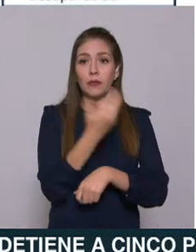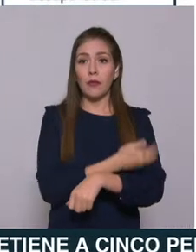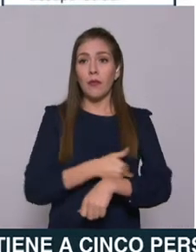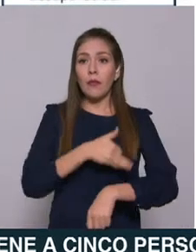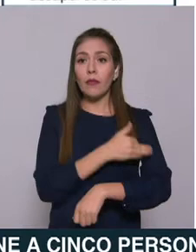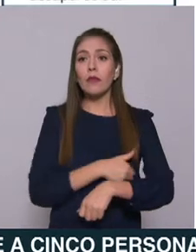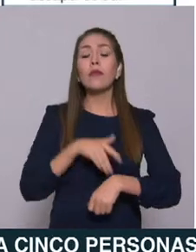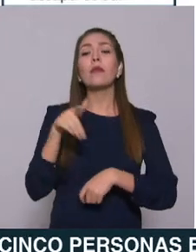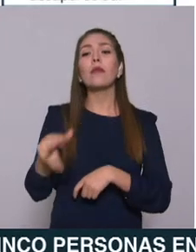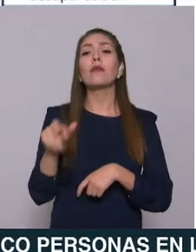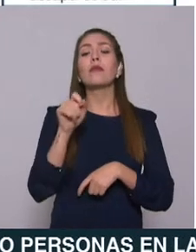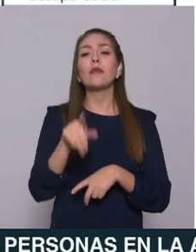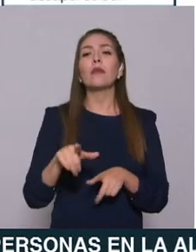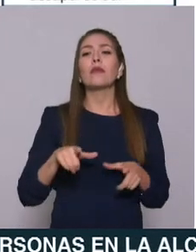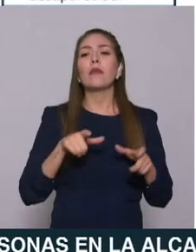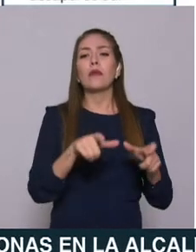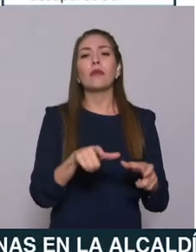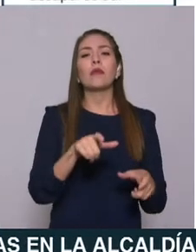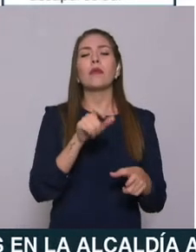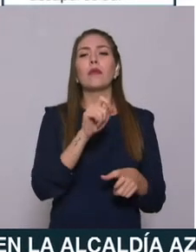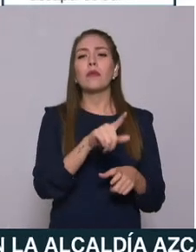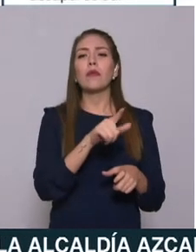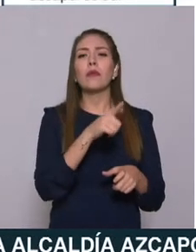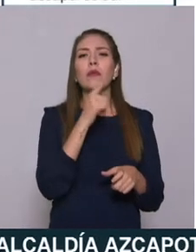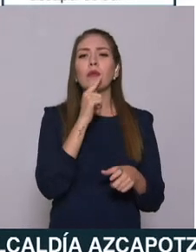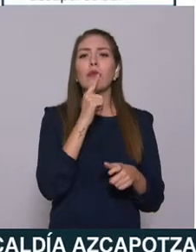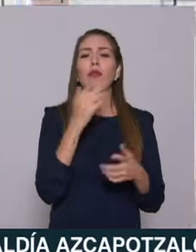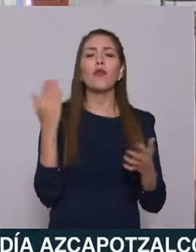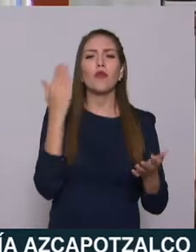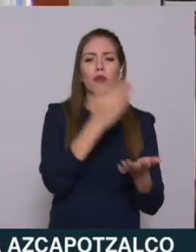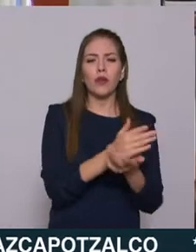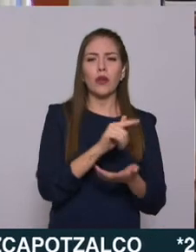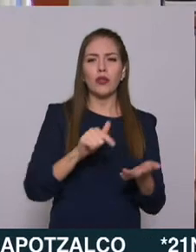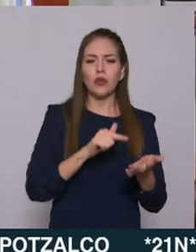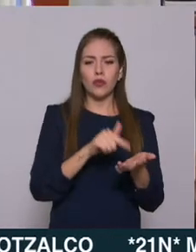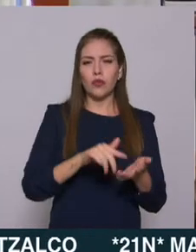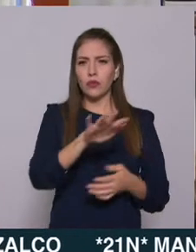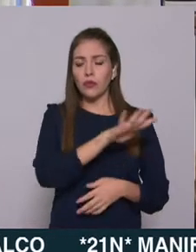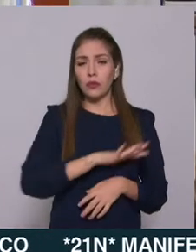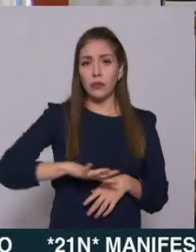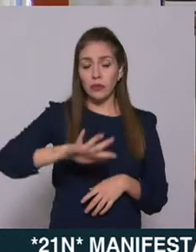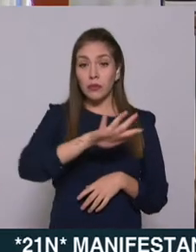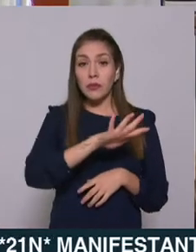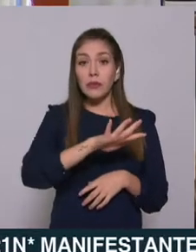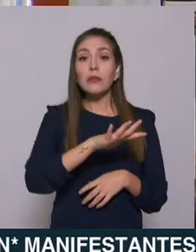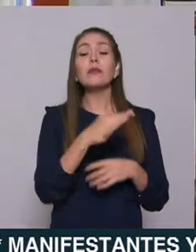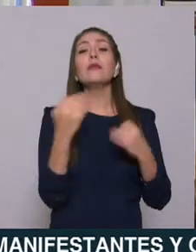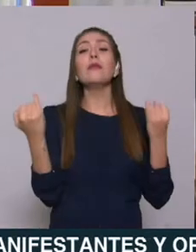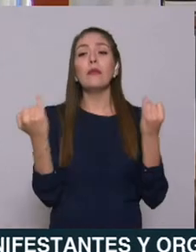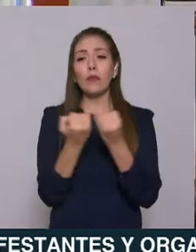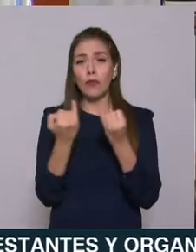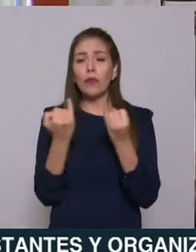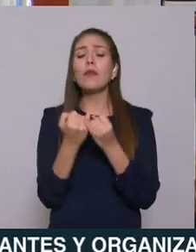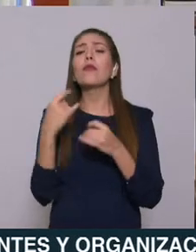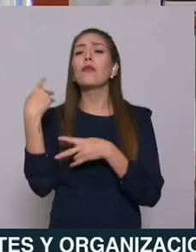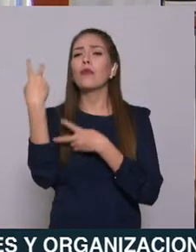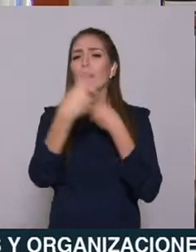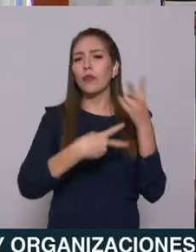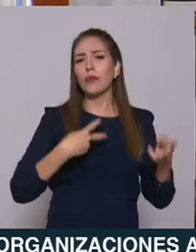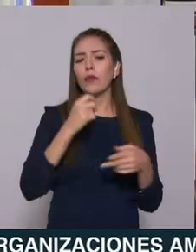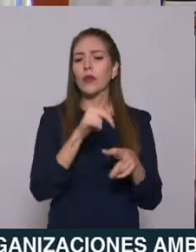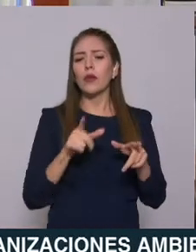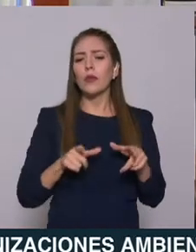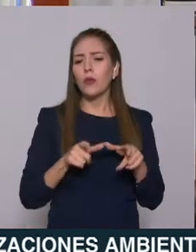de Agua Prieta se trasladaron a la zona, pero igualmente se trasladaron elementos de la